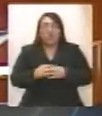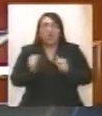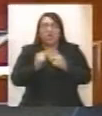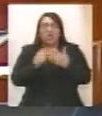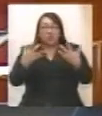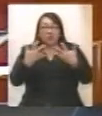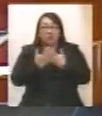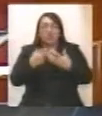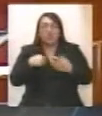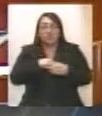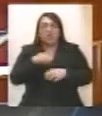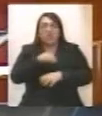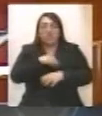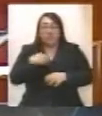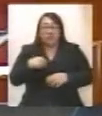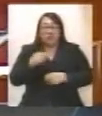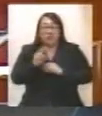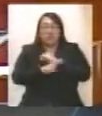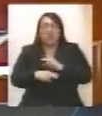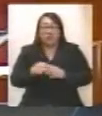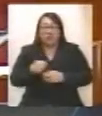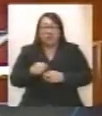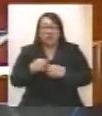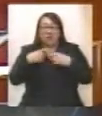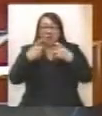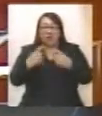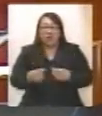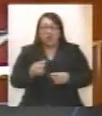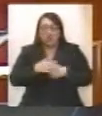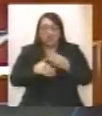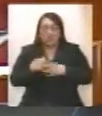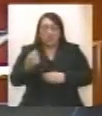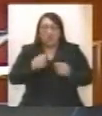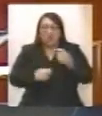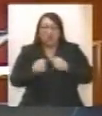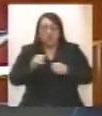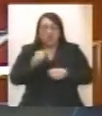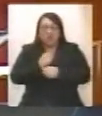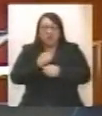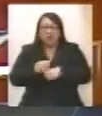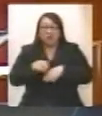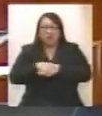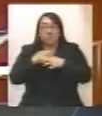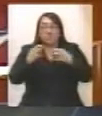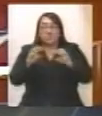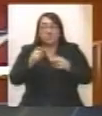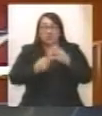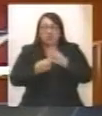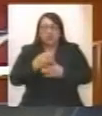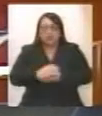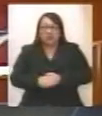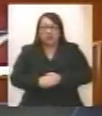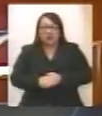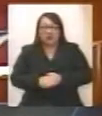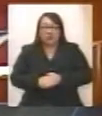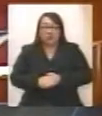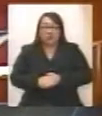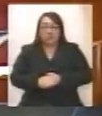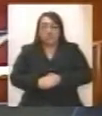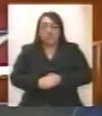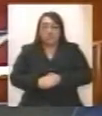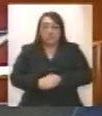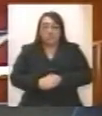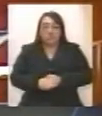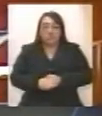coincidencia de nuestros miembros alrededor de valores democráticos, de mercado y de gestión pública moderna. En dicho